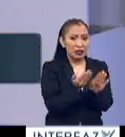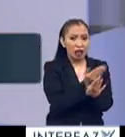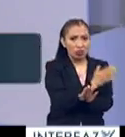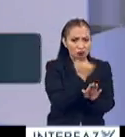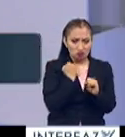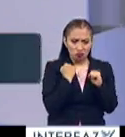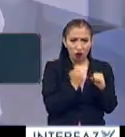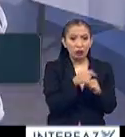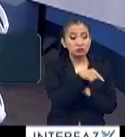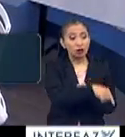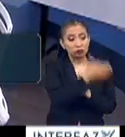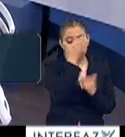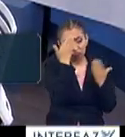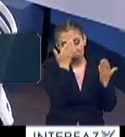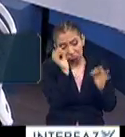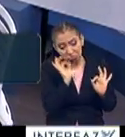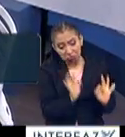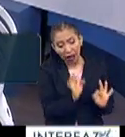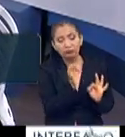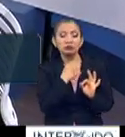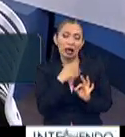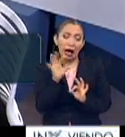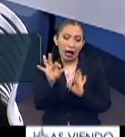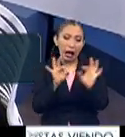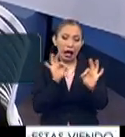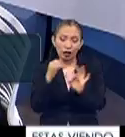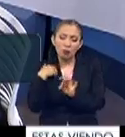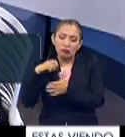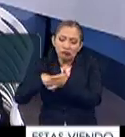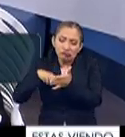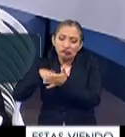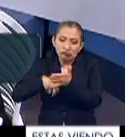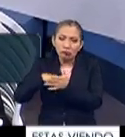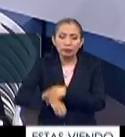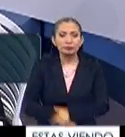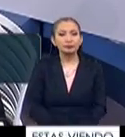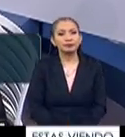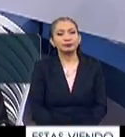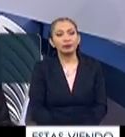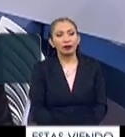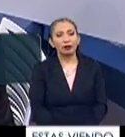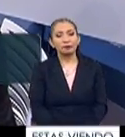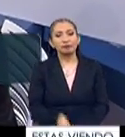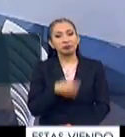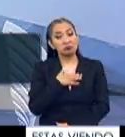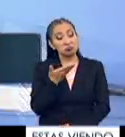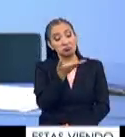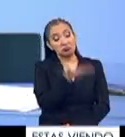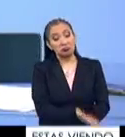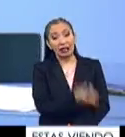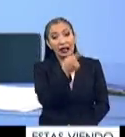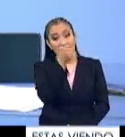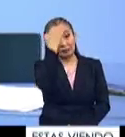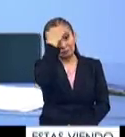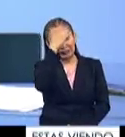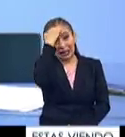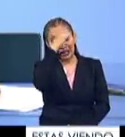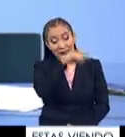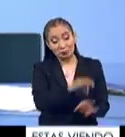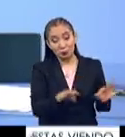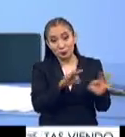muy sólidas y, bueno, finalmente, pues hay que pulir eso, ¿no? Sí, sí, sí. Bueno, pues ahí está esta